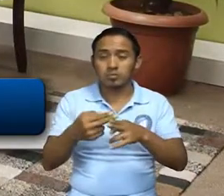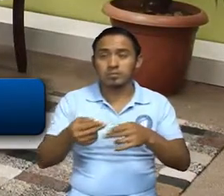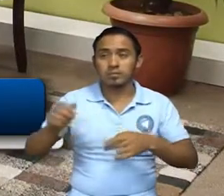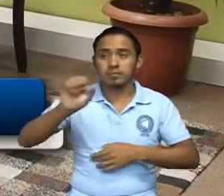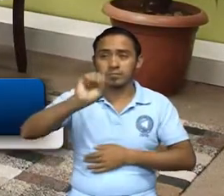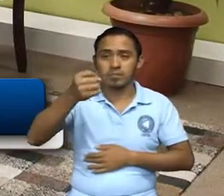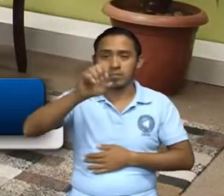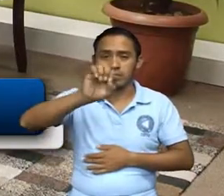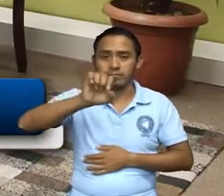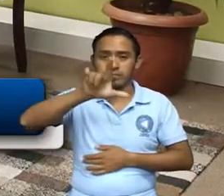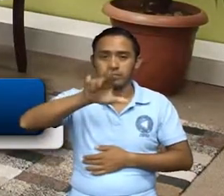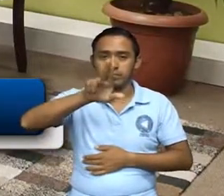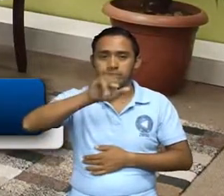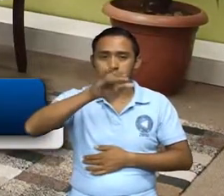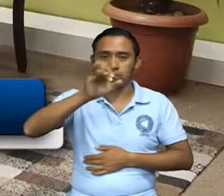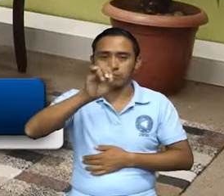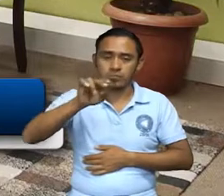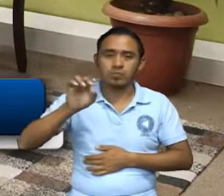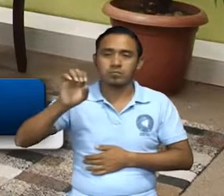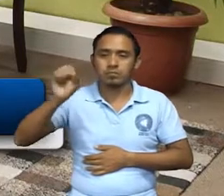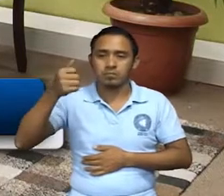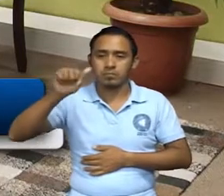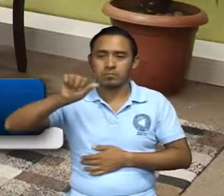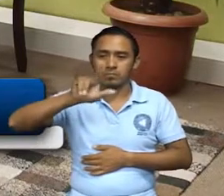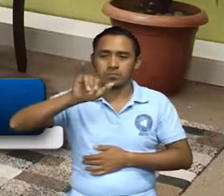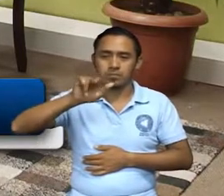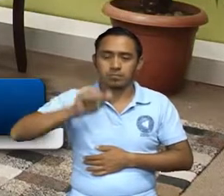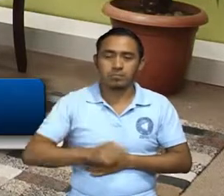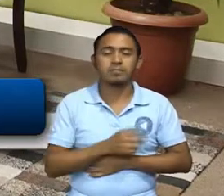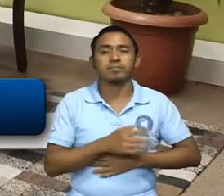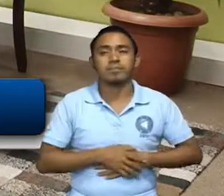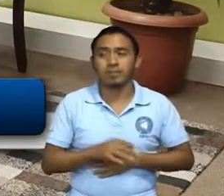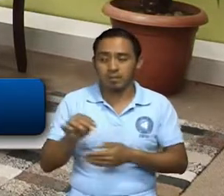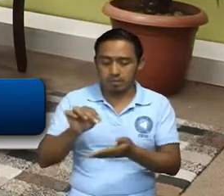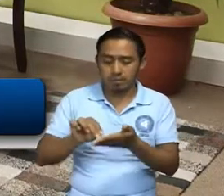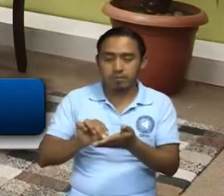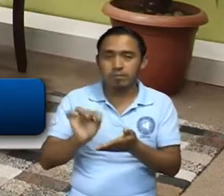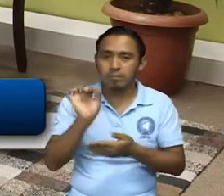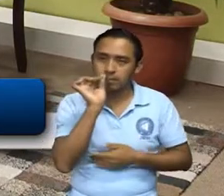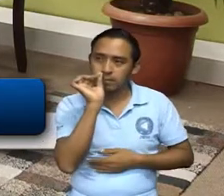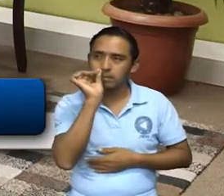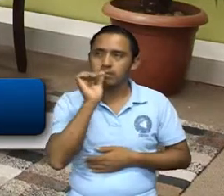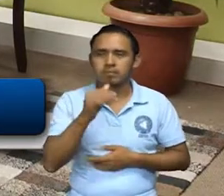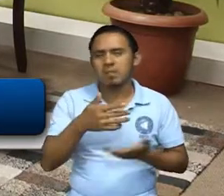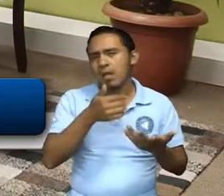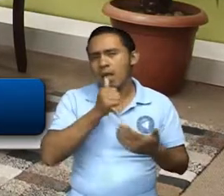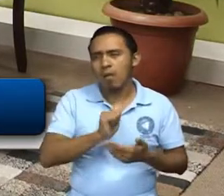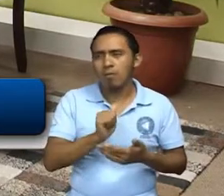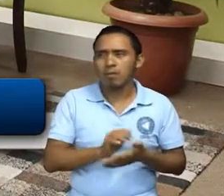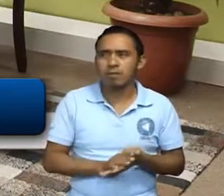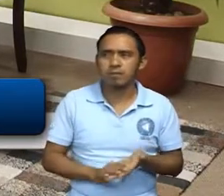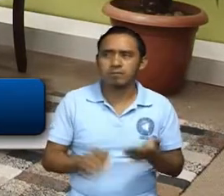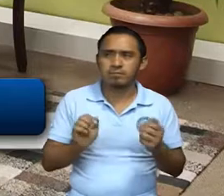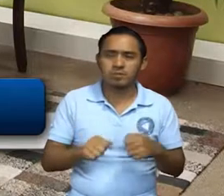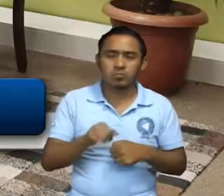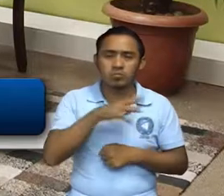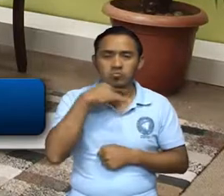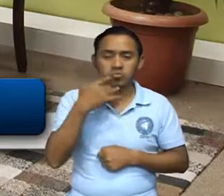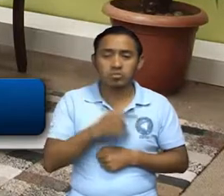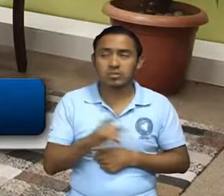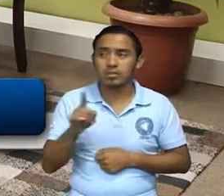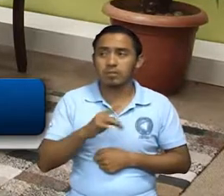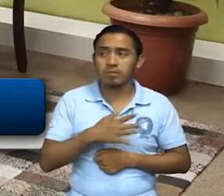Es más recomendable. Exactamente, sí. Lo más recomendable. Porque generalmente, ya sea el agua o otros tipos de líquidos pueden estar contaminados.